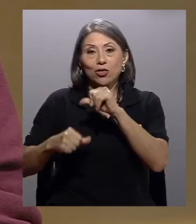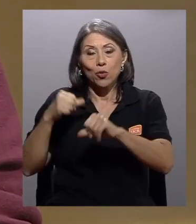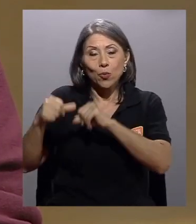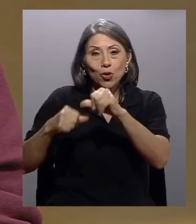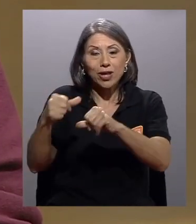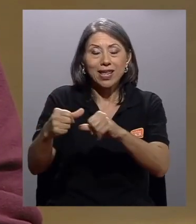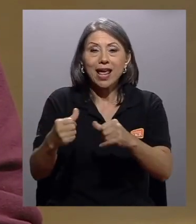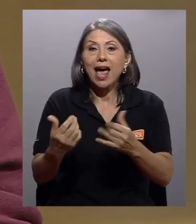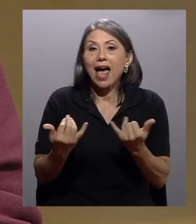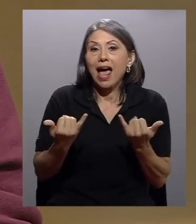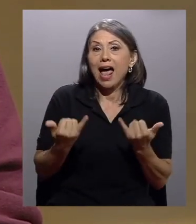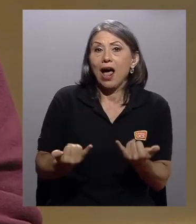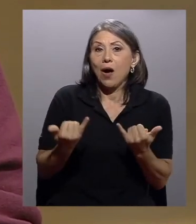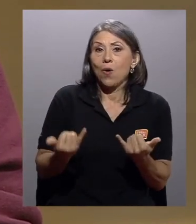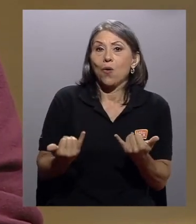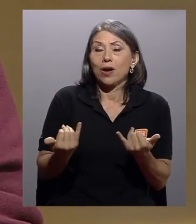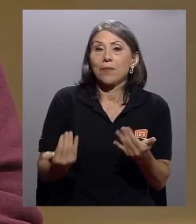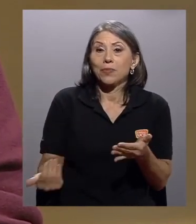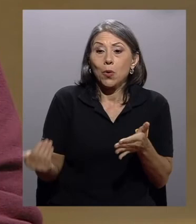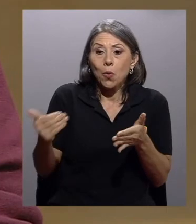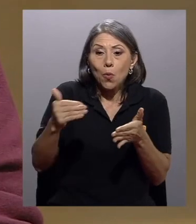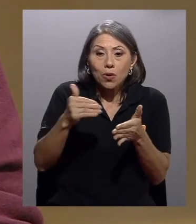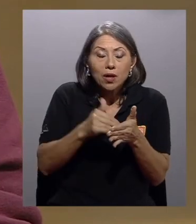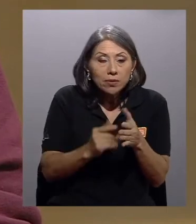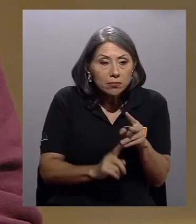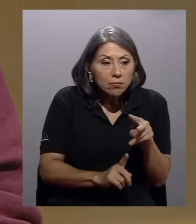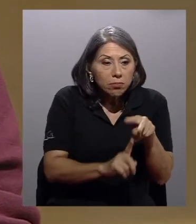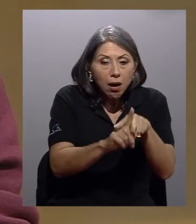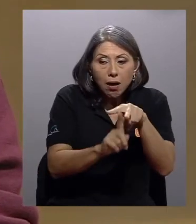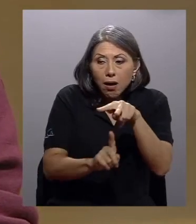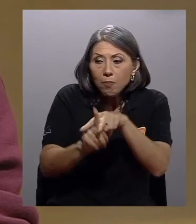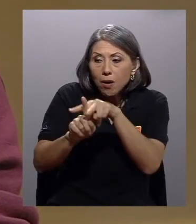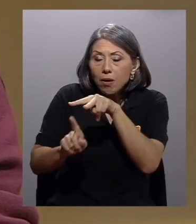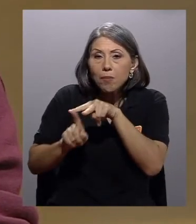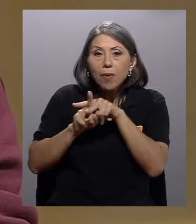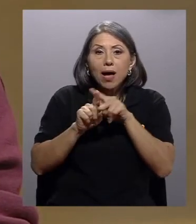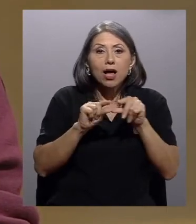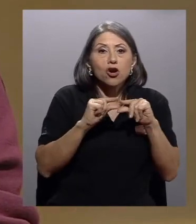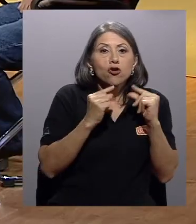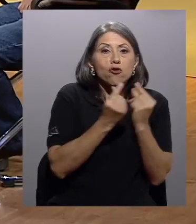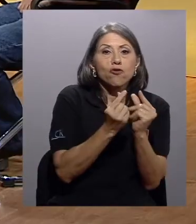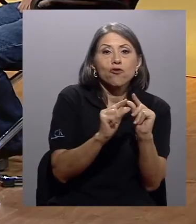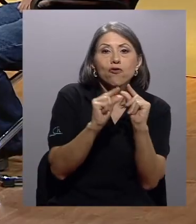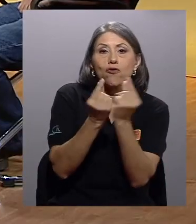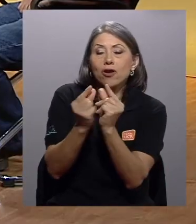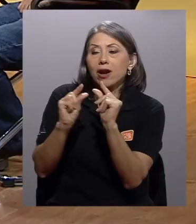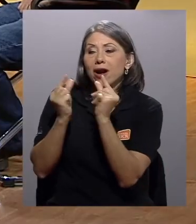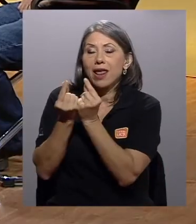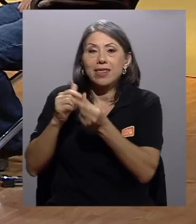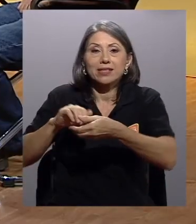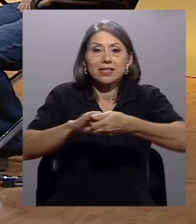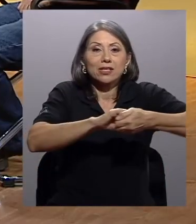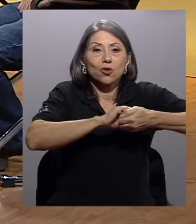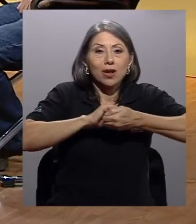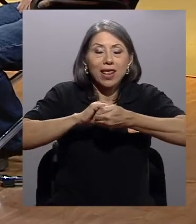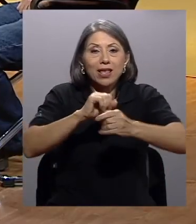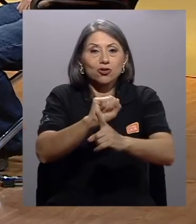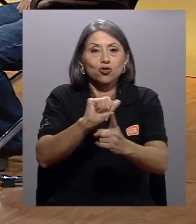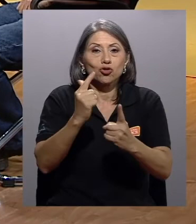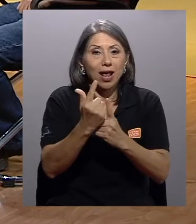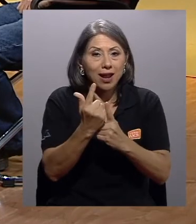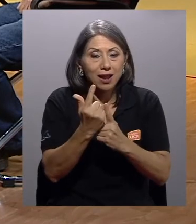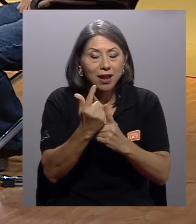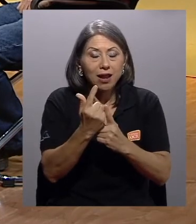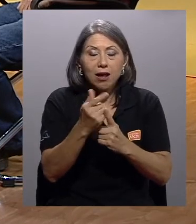este resurgimiento de redes de solidaridad social en muy distintos ámbitos frente a la crisis es